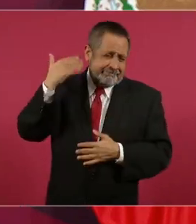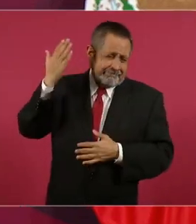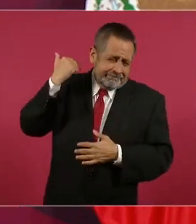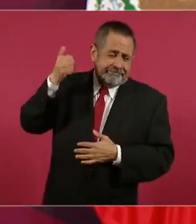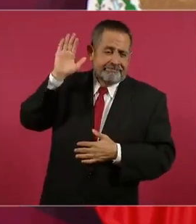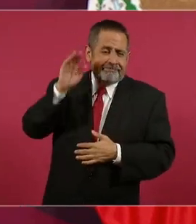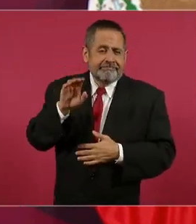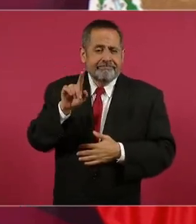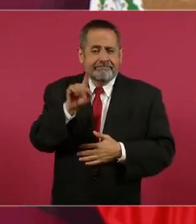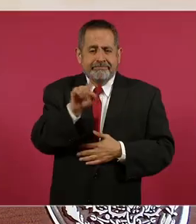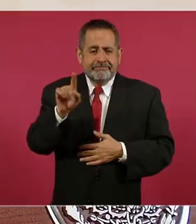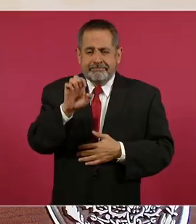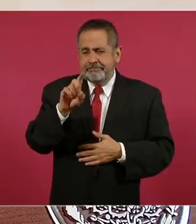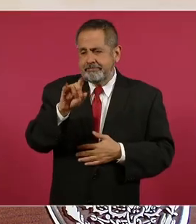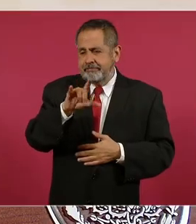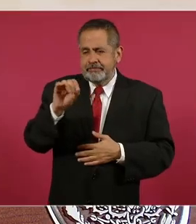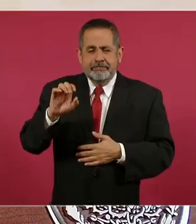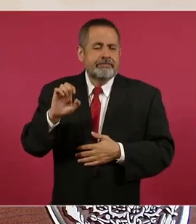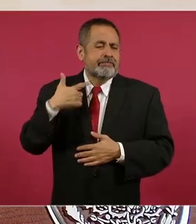entregar